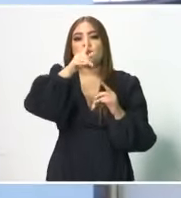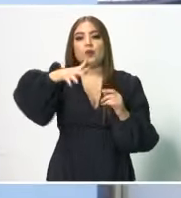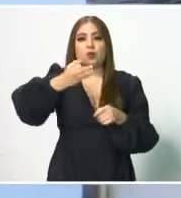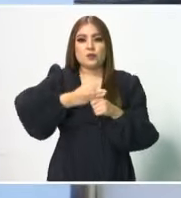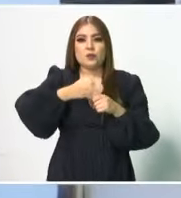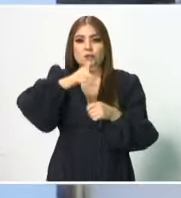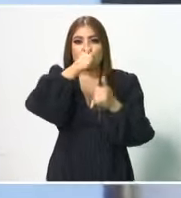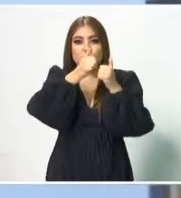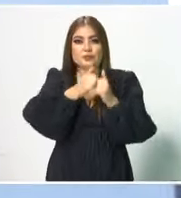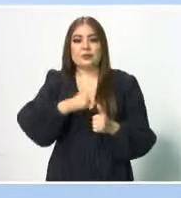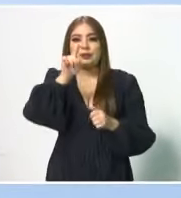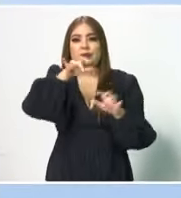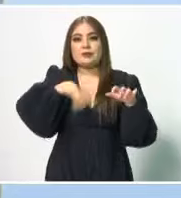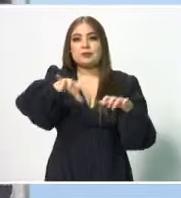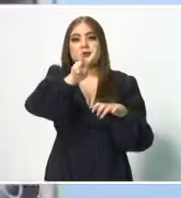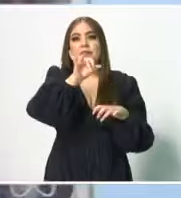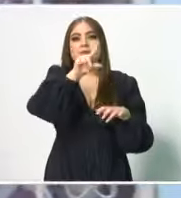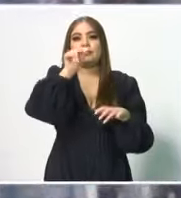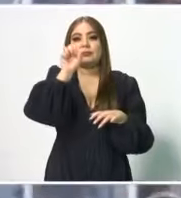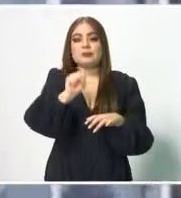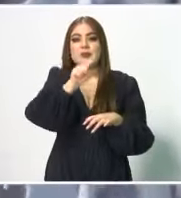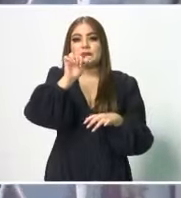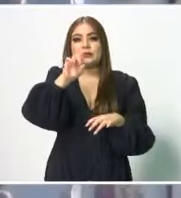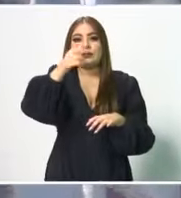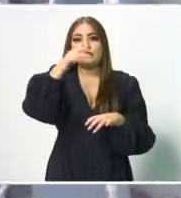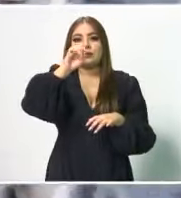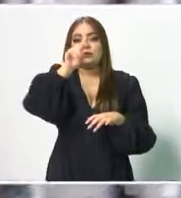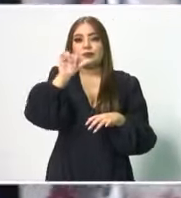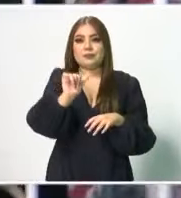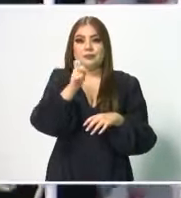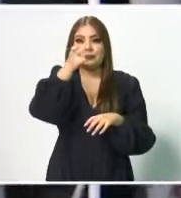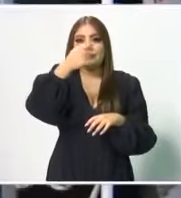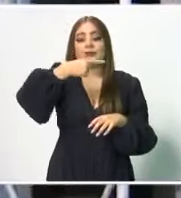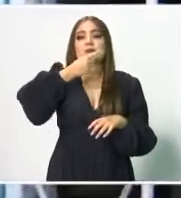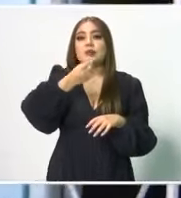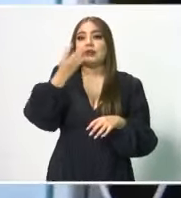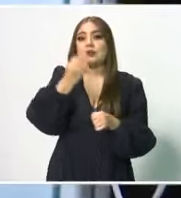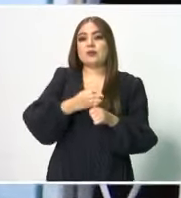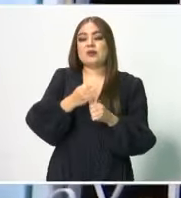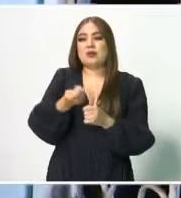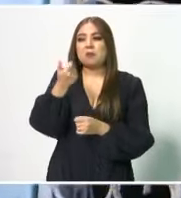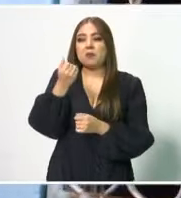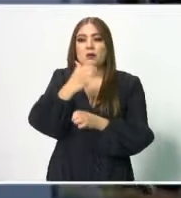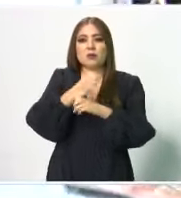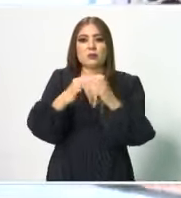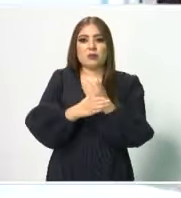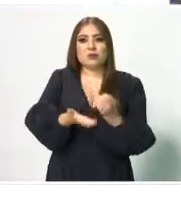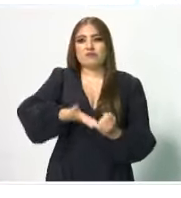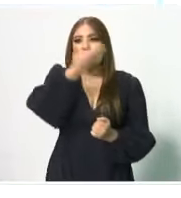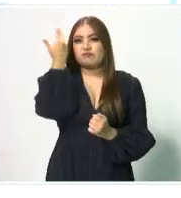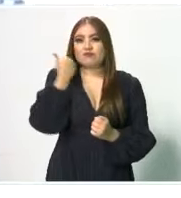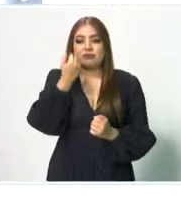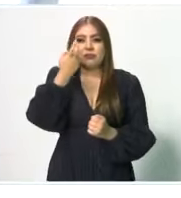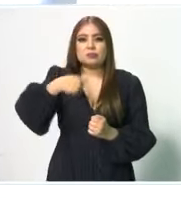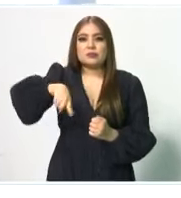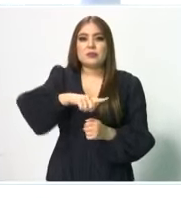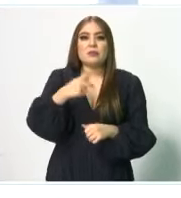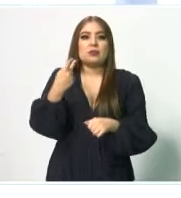donde te ubicas exactamente, en Colonia Villas, Zaragoza. Y dices que hay pocas cosas, no sabemos exactamente qué es lo que